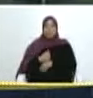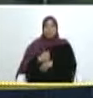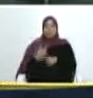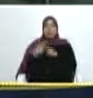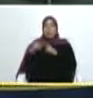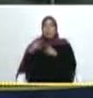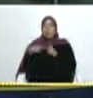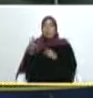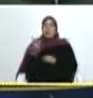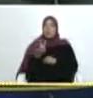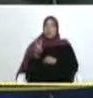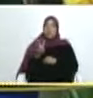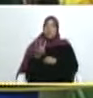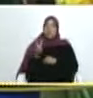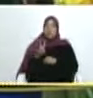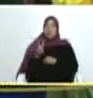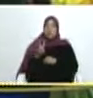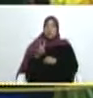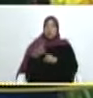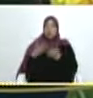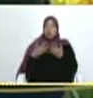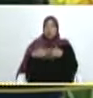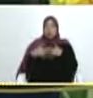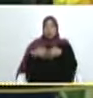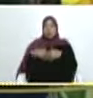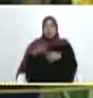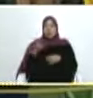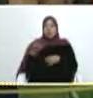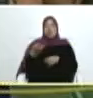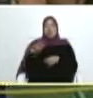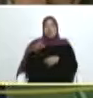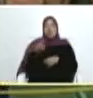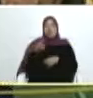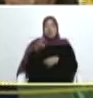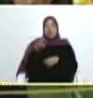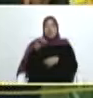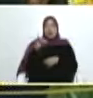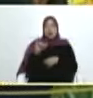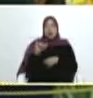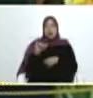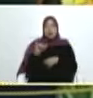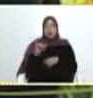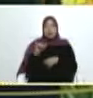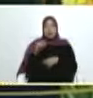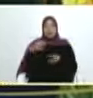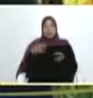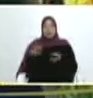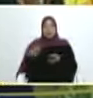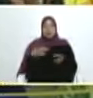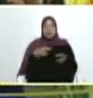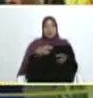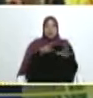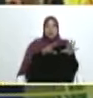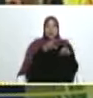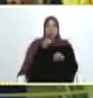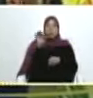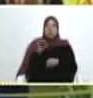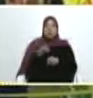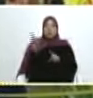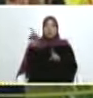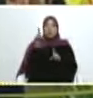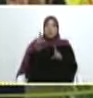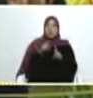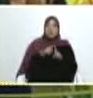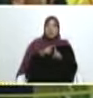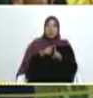alternativa venezolana, que es la hidroeléctrica, el Guri, que es nuestros maravillosos ríos que nos generan el 80% de la energía,